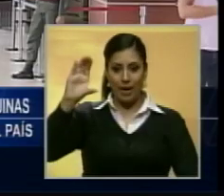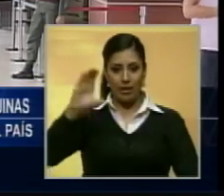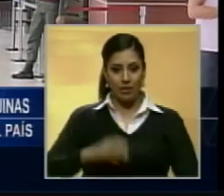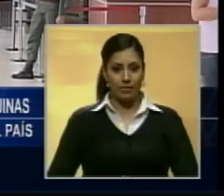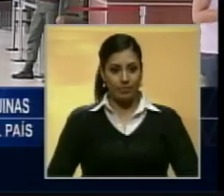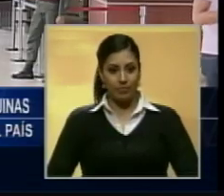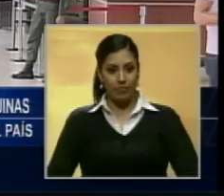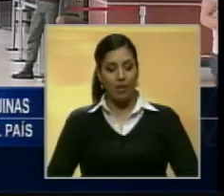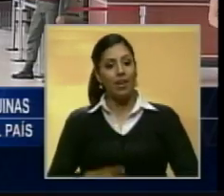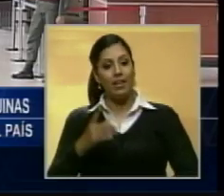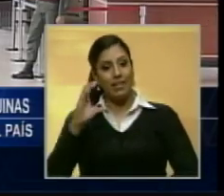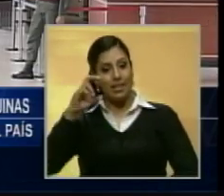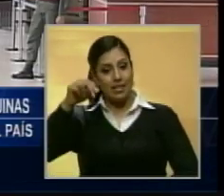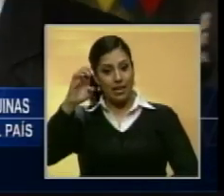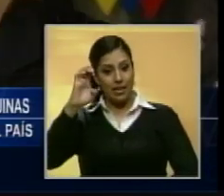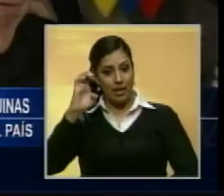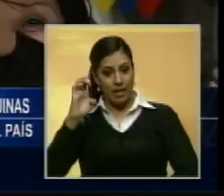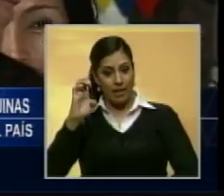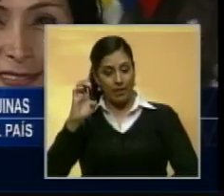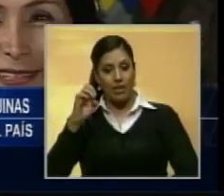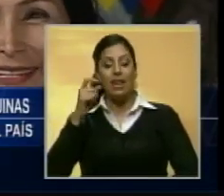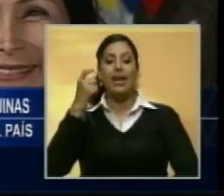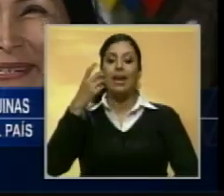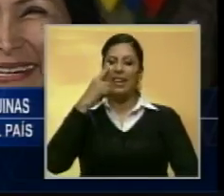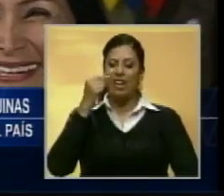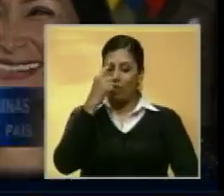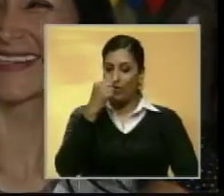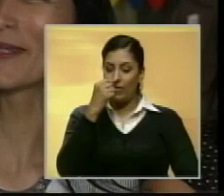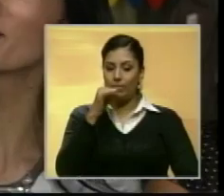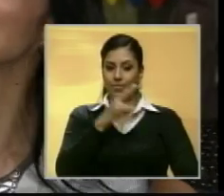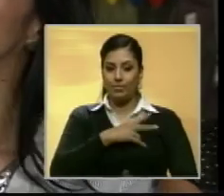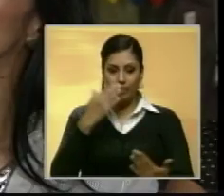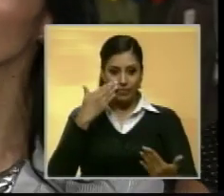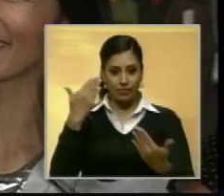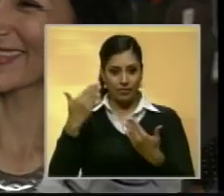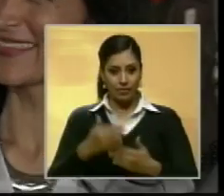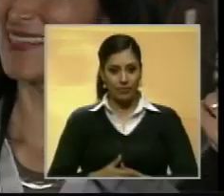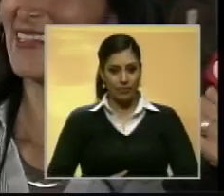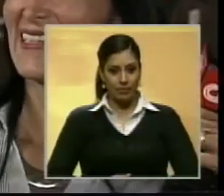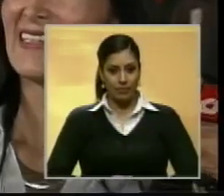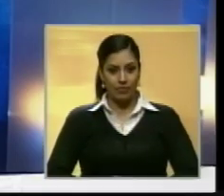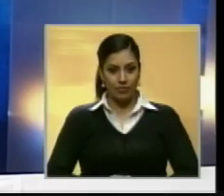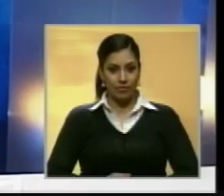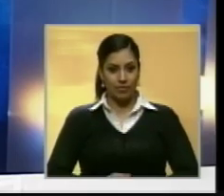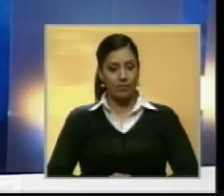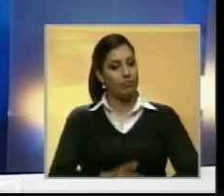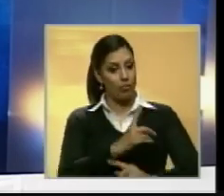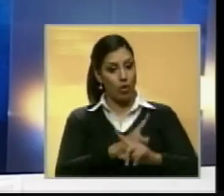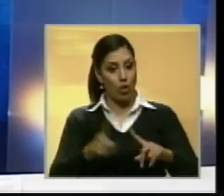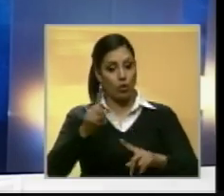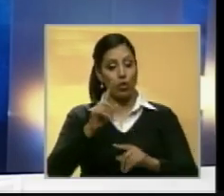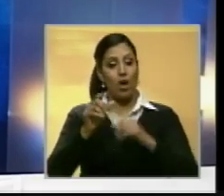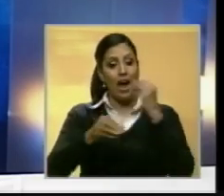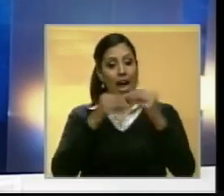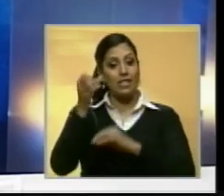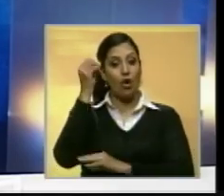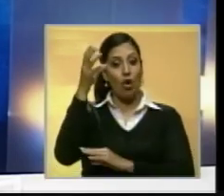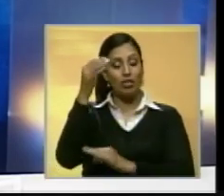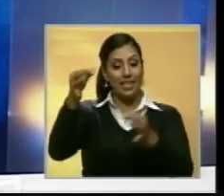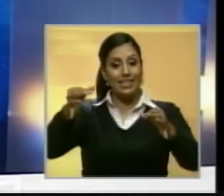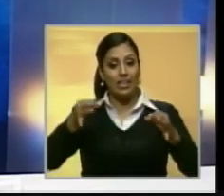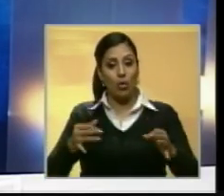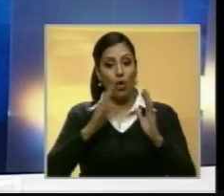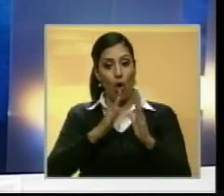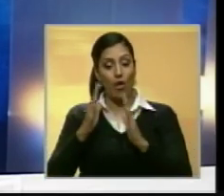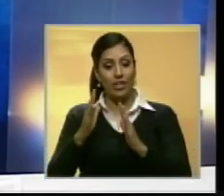país. Desde el Consejo Nacional Electoral, Rafael Aníbal Camacho, Noticiero Venevisión. Durante el Consejo de Seguridad